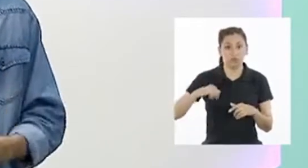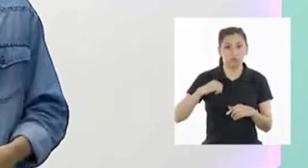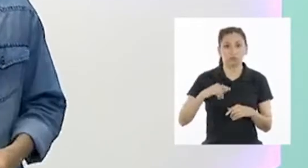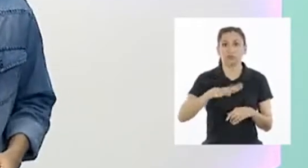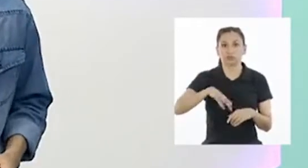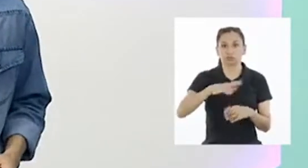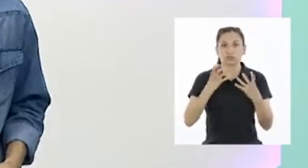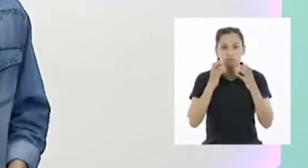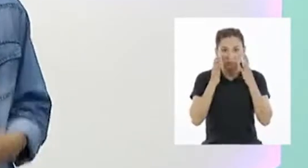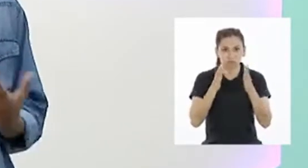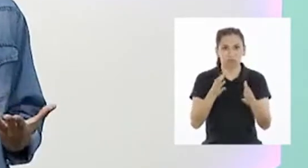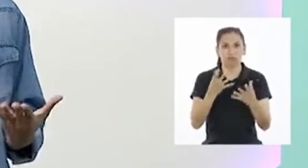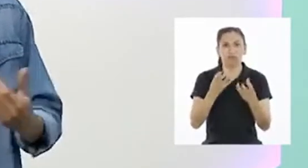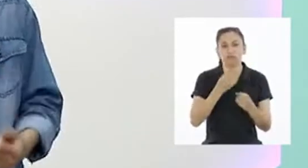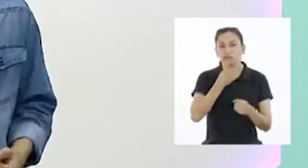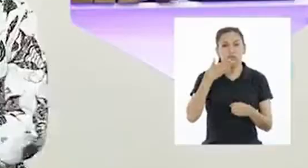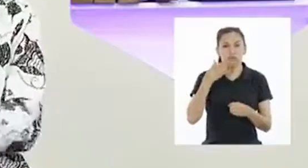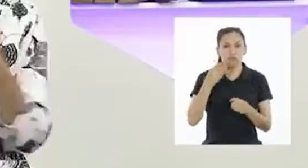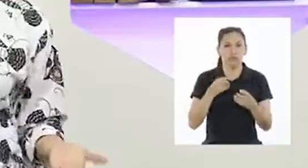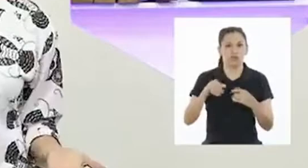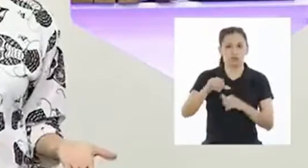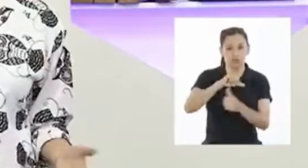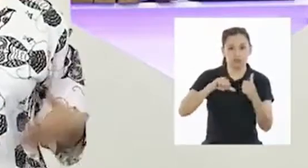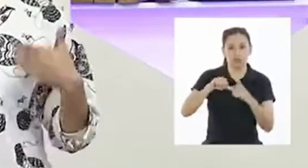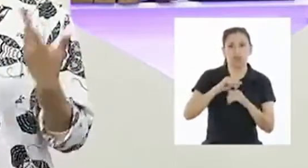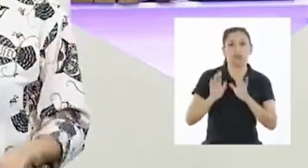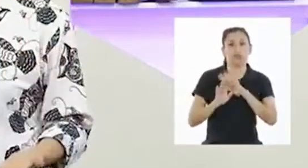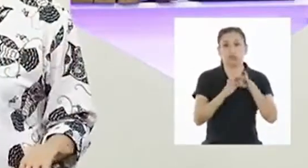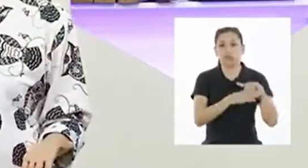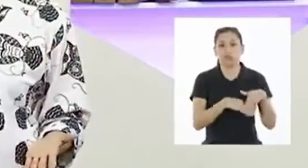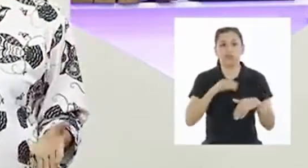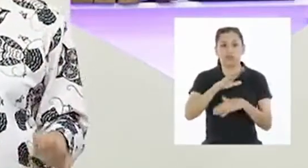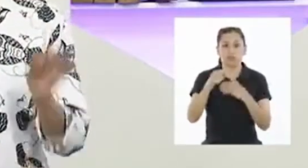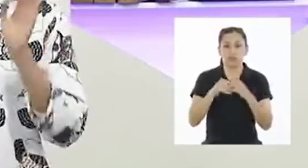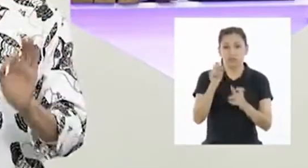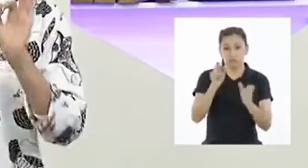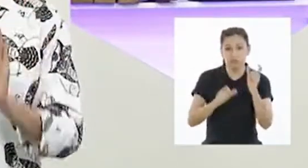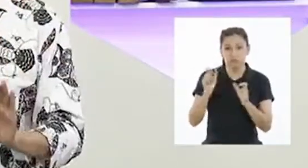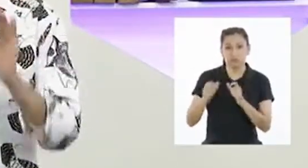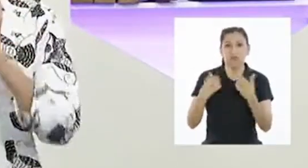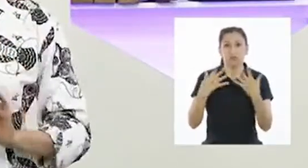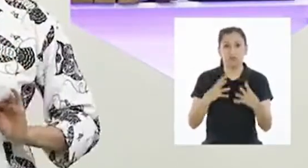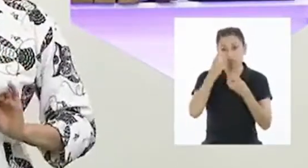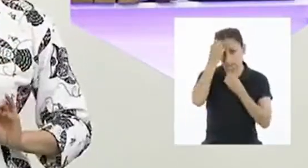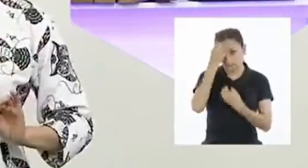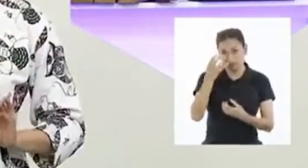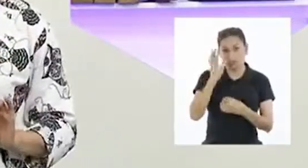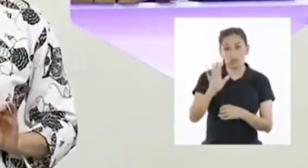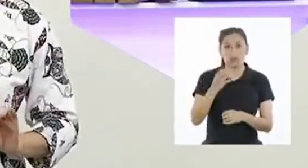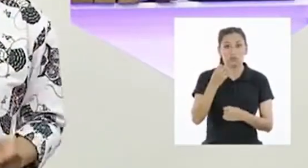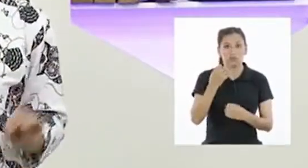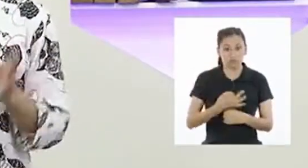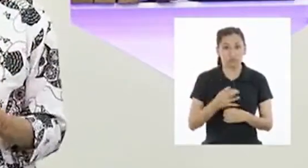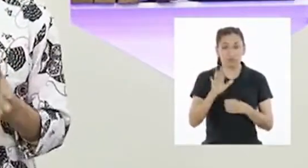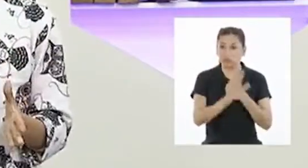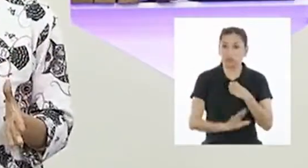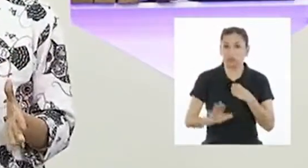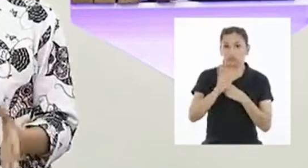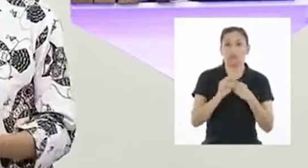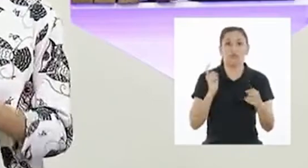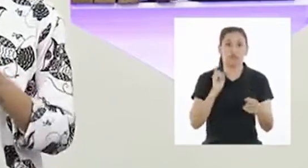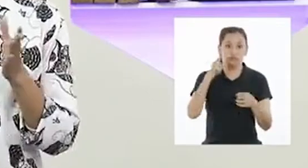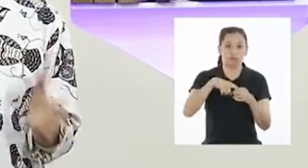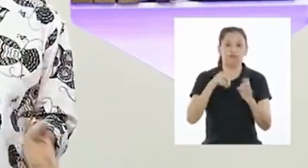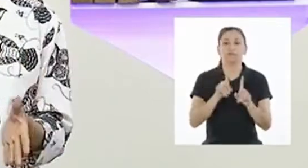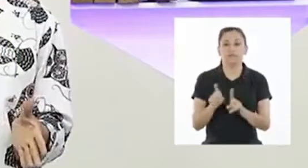atender a fin de mejorar la convivencia. Por otro lado, como ciudadanos informados y gestores de nuestra propia seguridad, nuestra